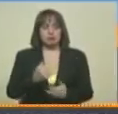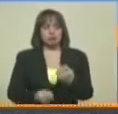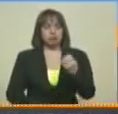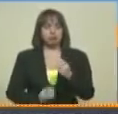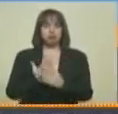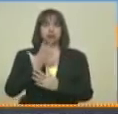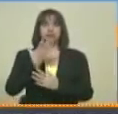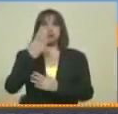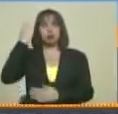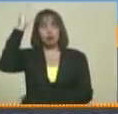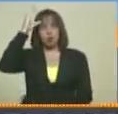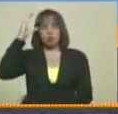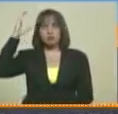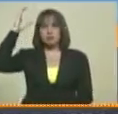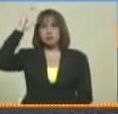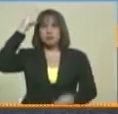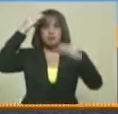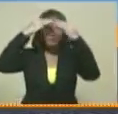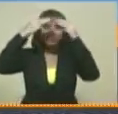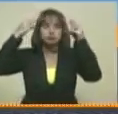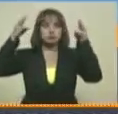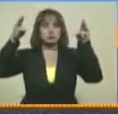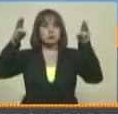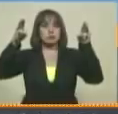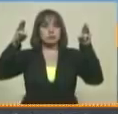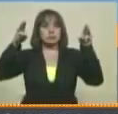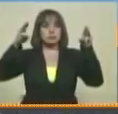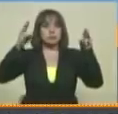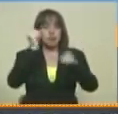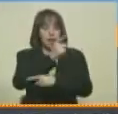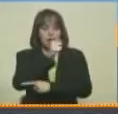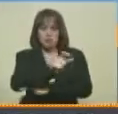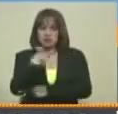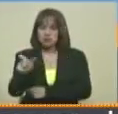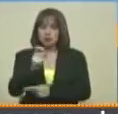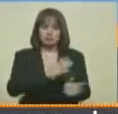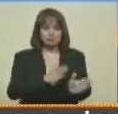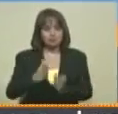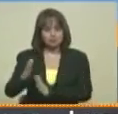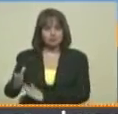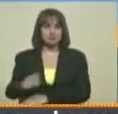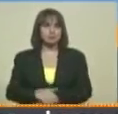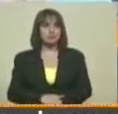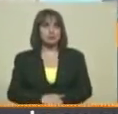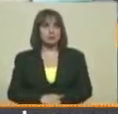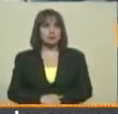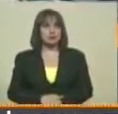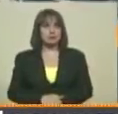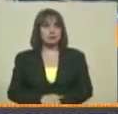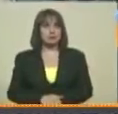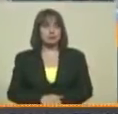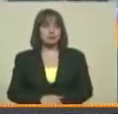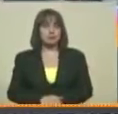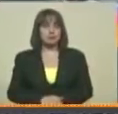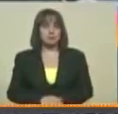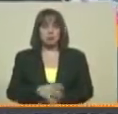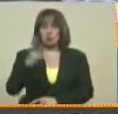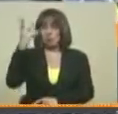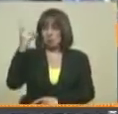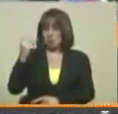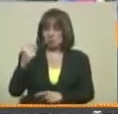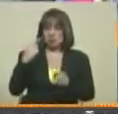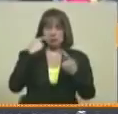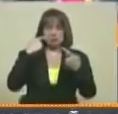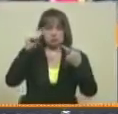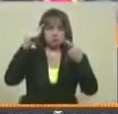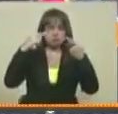millones, que van generando organización y que van dejando un saldo. Hoy por